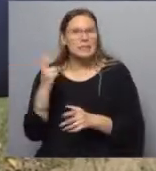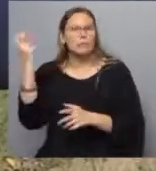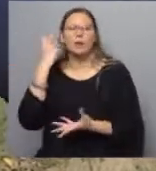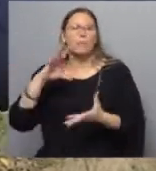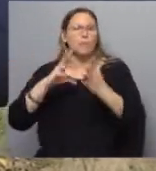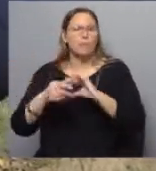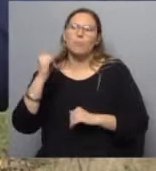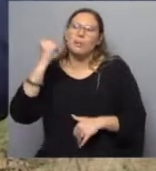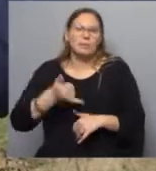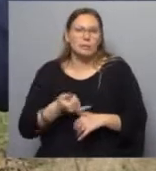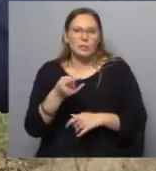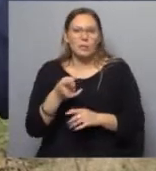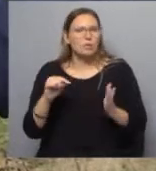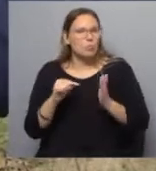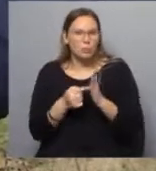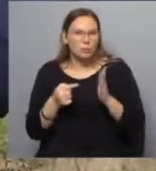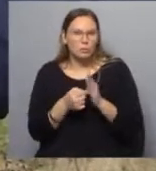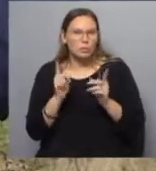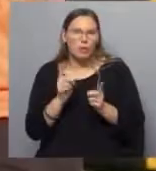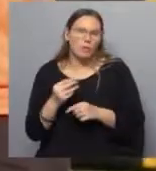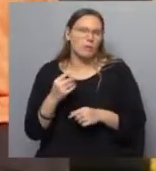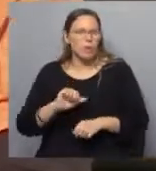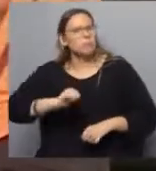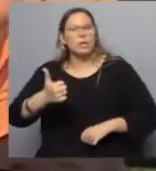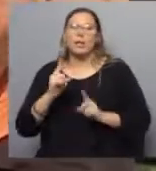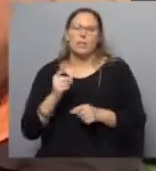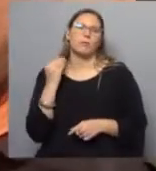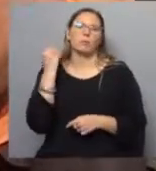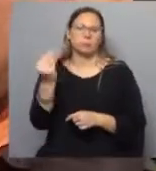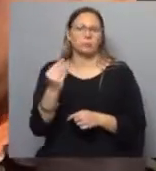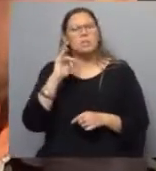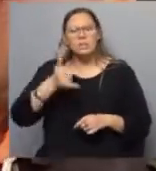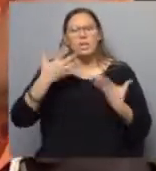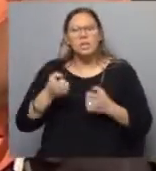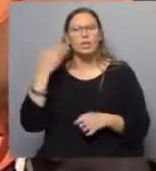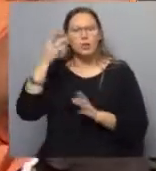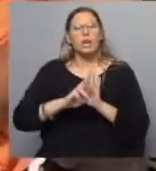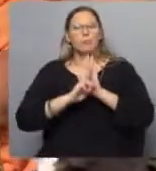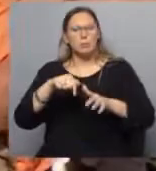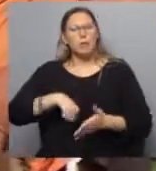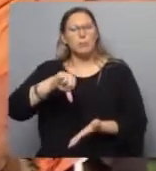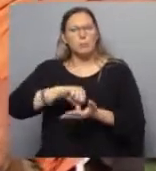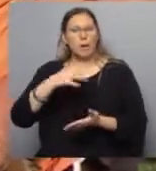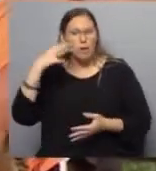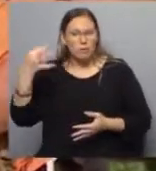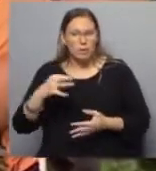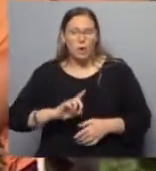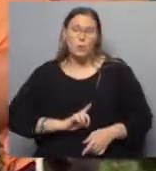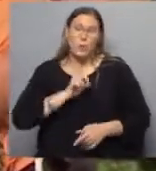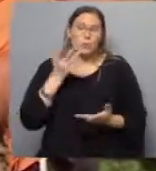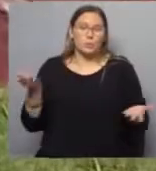manera, Andrea, porque si puntuaste, te lo ganaste. Y la verdad que dije, sí, quiero ir a representar a mi país, porque realmente es un